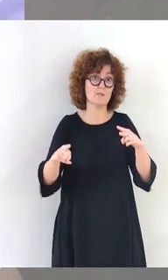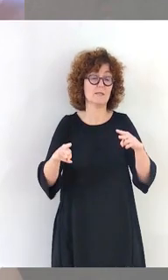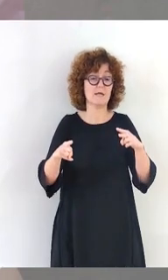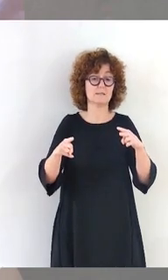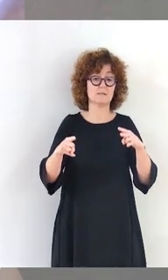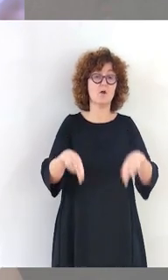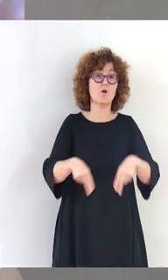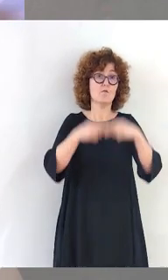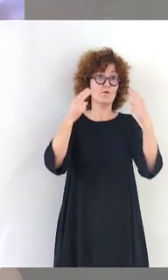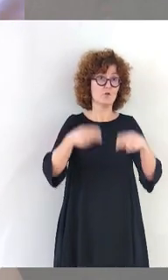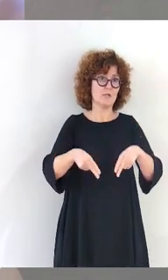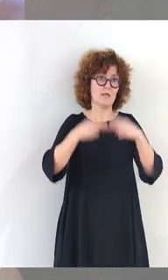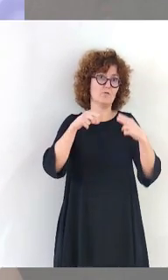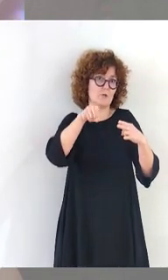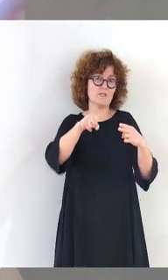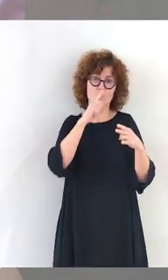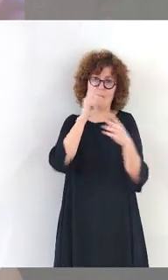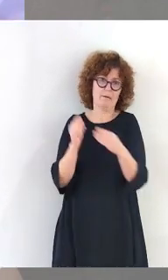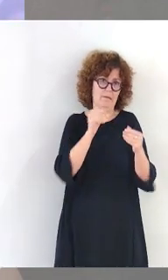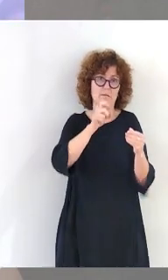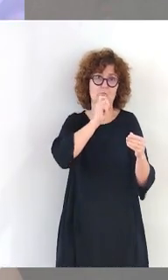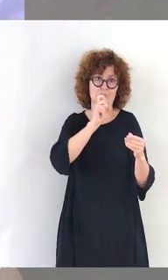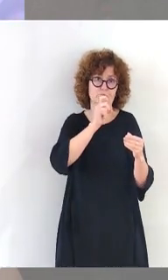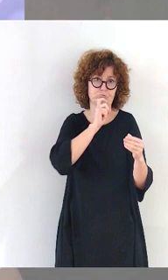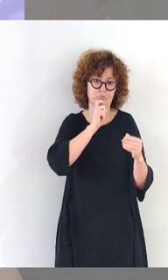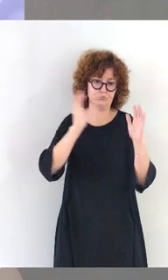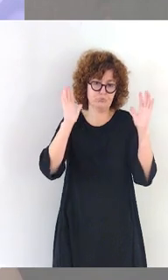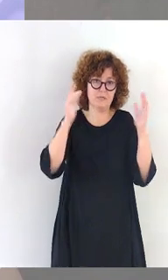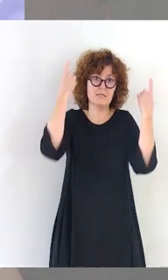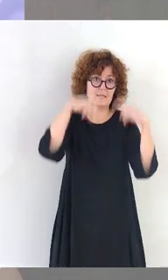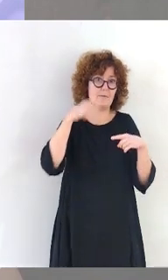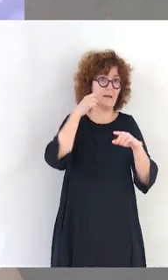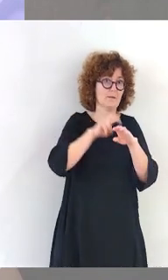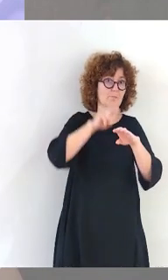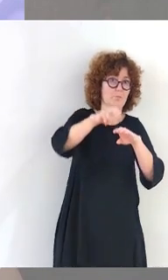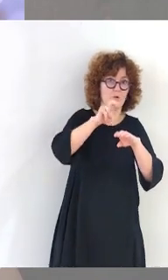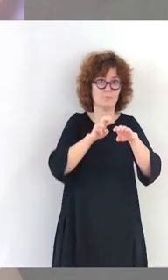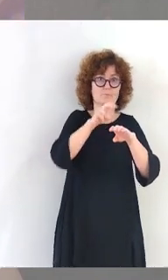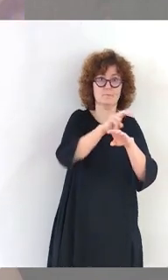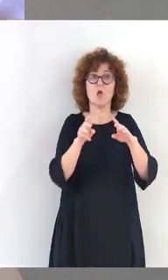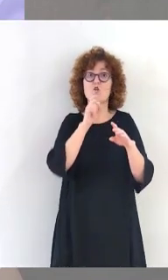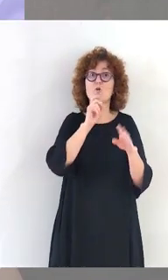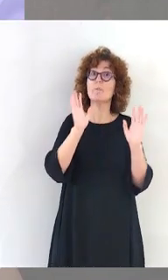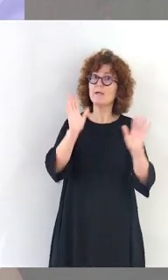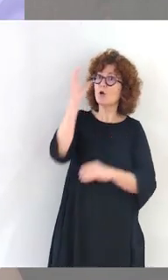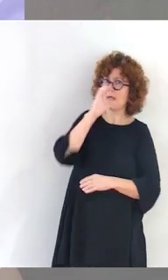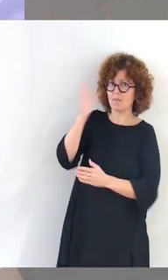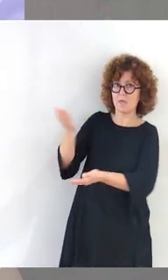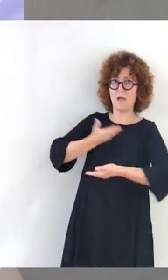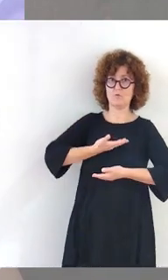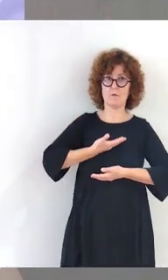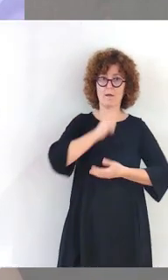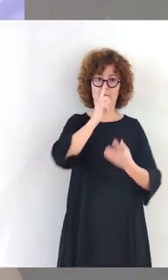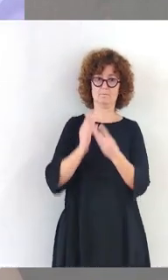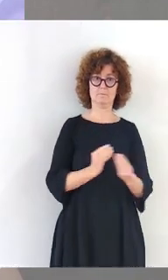fronterizo de los diferentes países donde nos va a costar mucho que podamos predecir predecir eso pero la ciencia sí que nos ayuda a